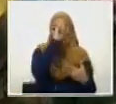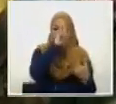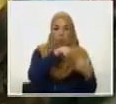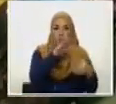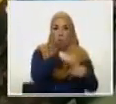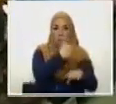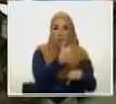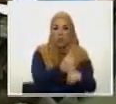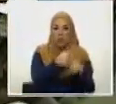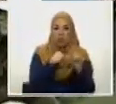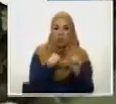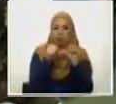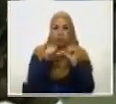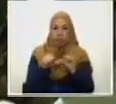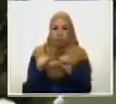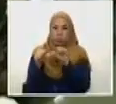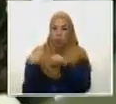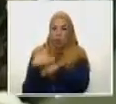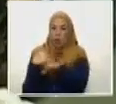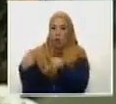seguir arreciando. Además, hay que